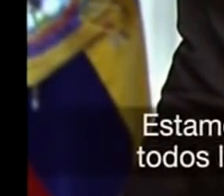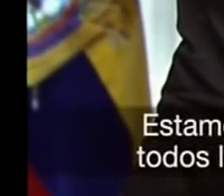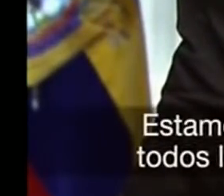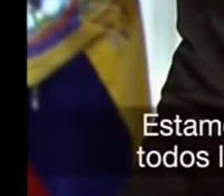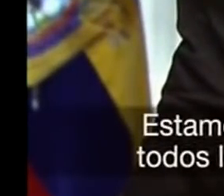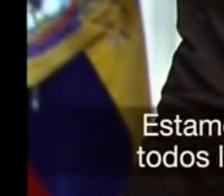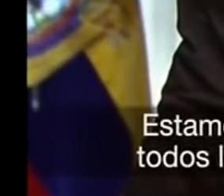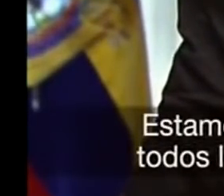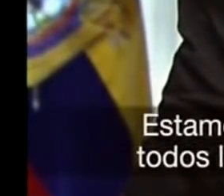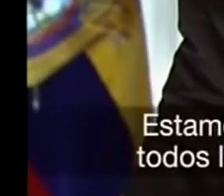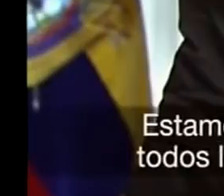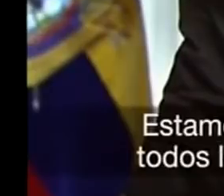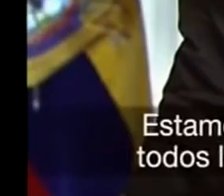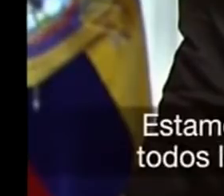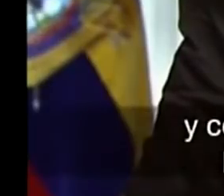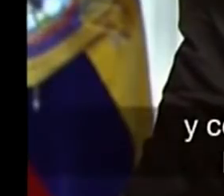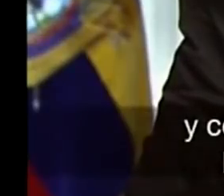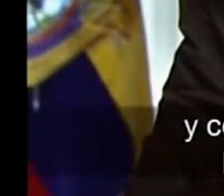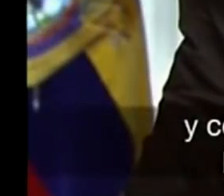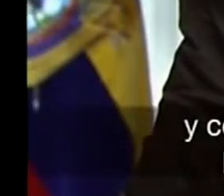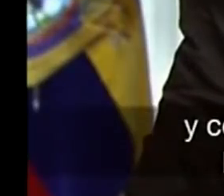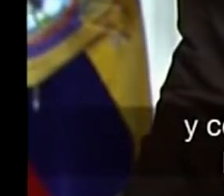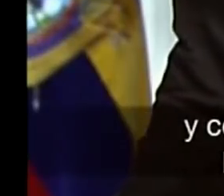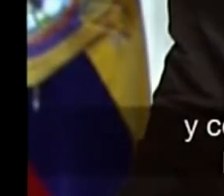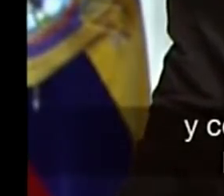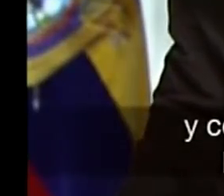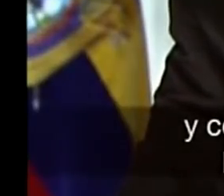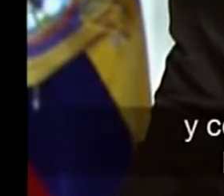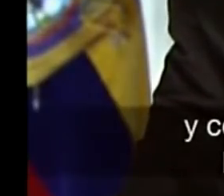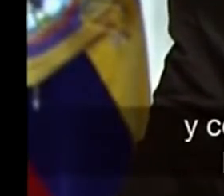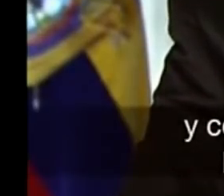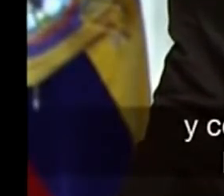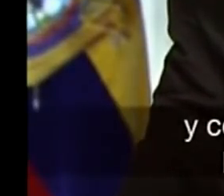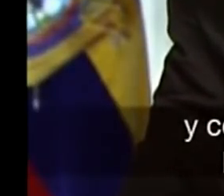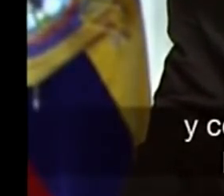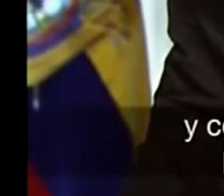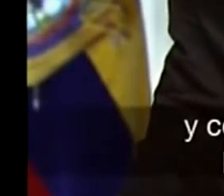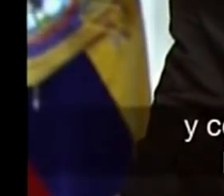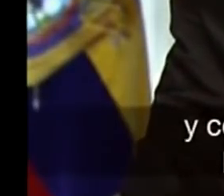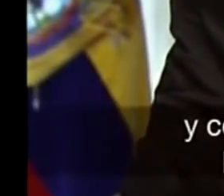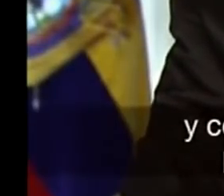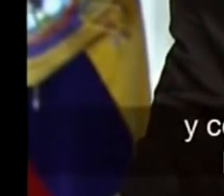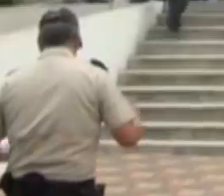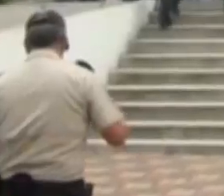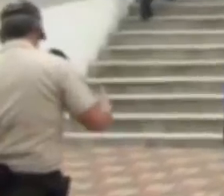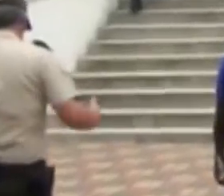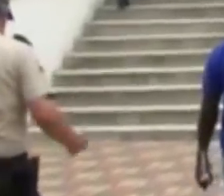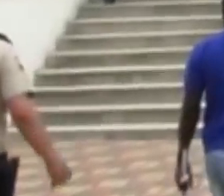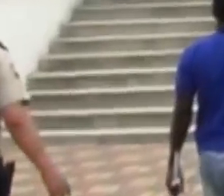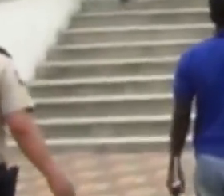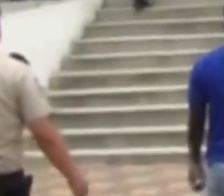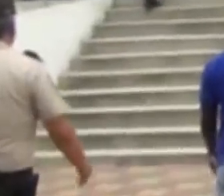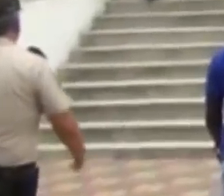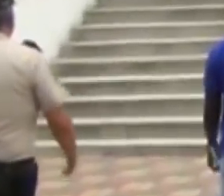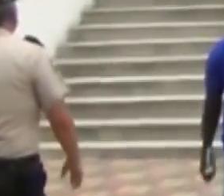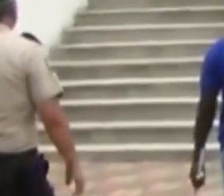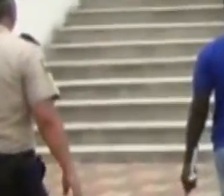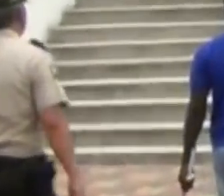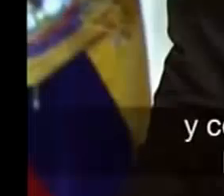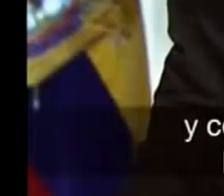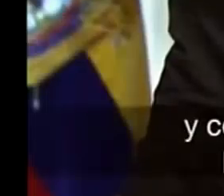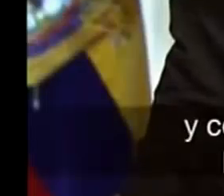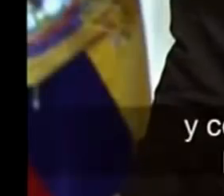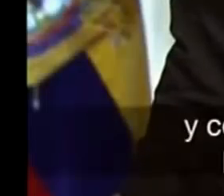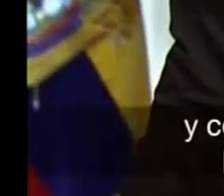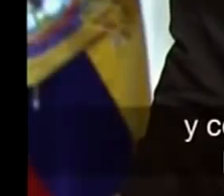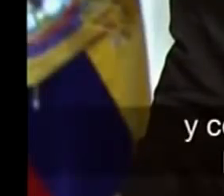los esfuerzos posibles y necesarios y considerando todas las opciones para conseguir este objetivo. Y que en las próximas horas, él